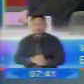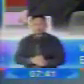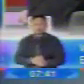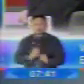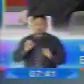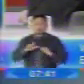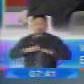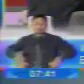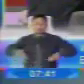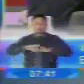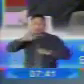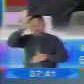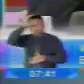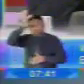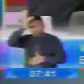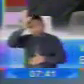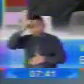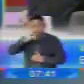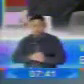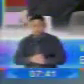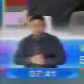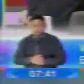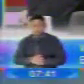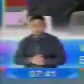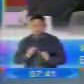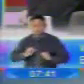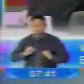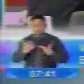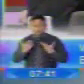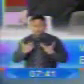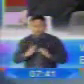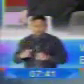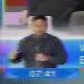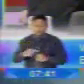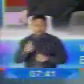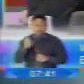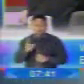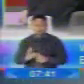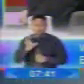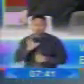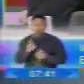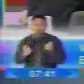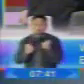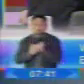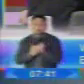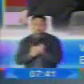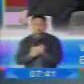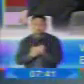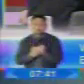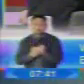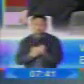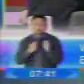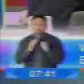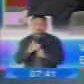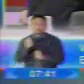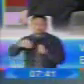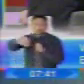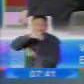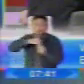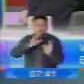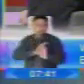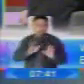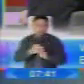los espacios culturales incluso han podido acceder a esta línea de fomento, no son préstamos, es dinero no